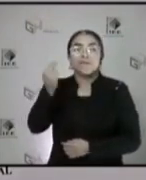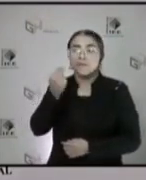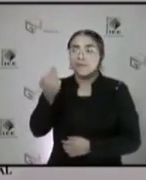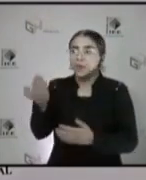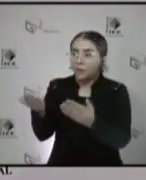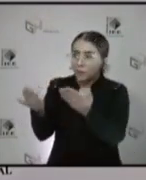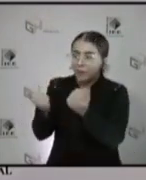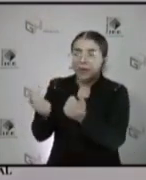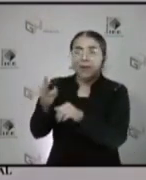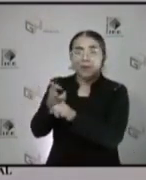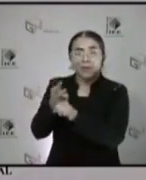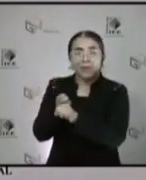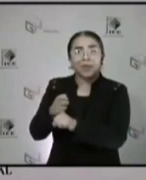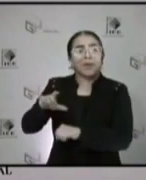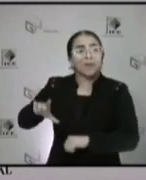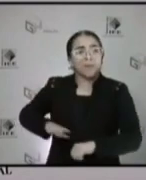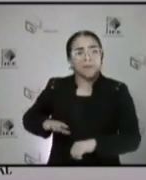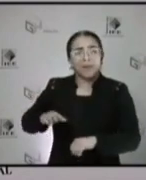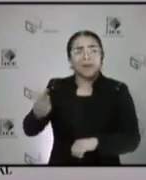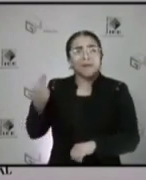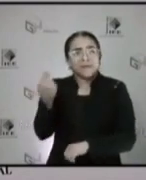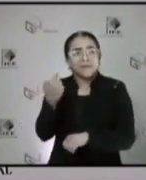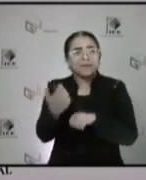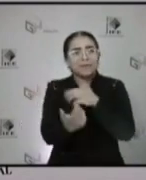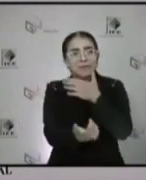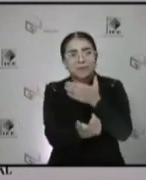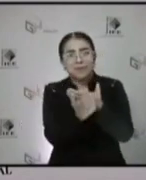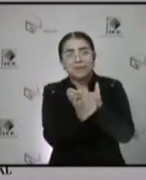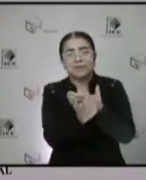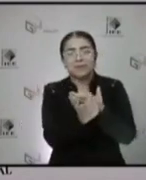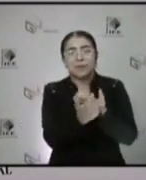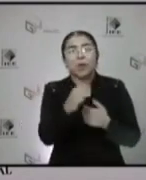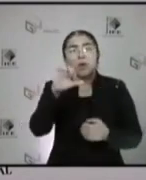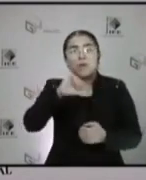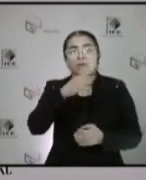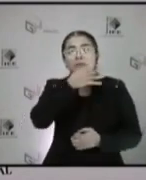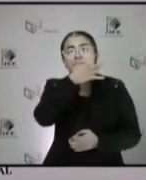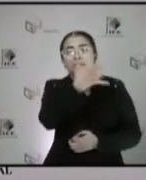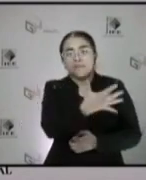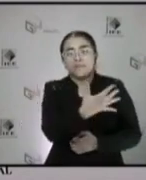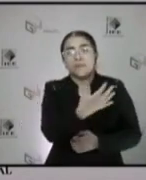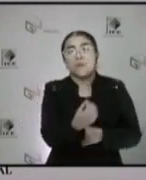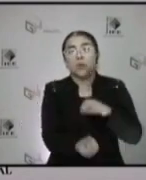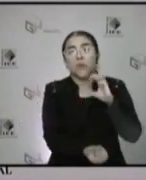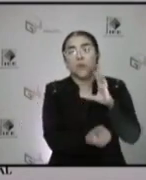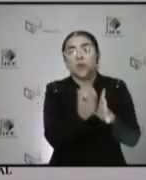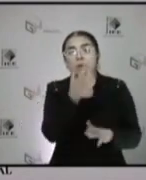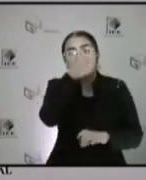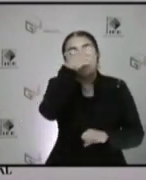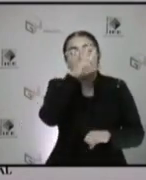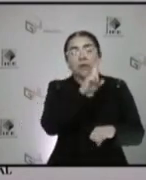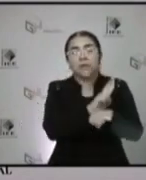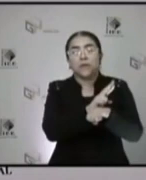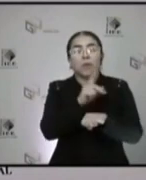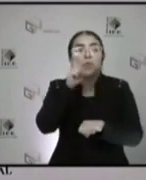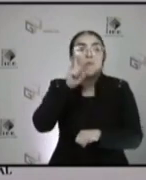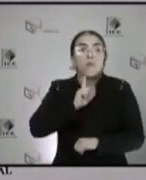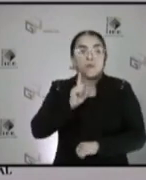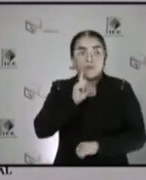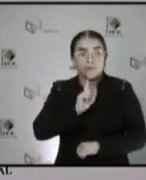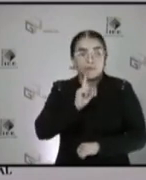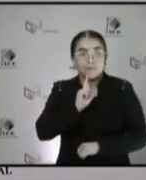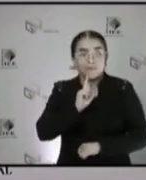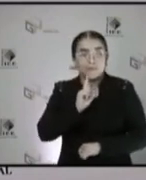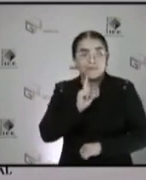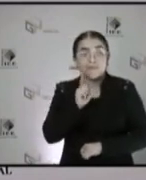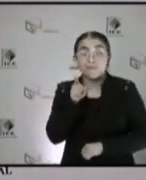Las necesitamos en el gobierno. Anuncio la creación de la Secretaría de la Mujer,